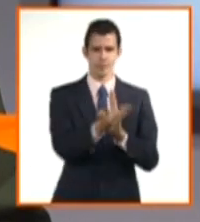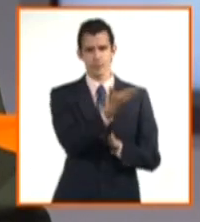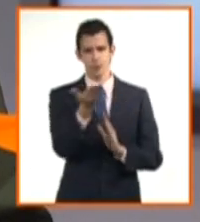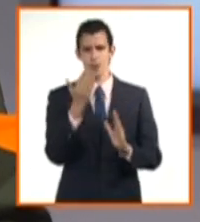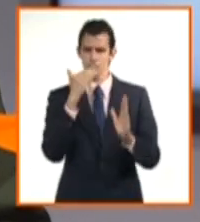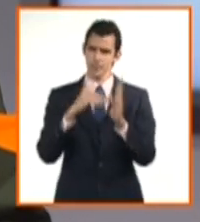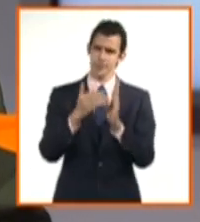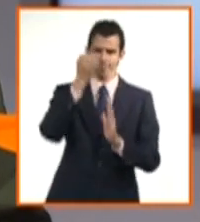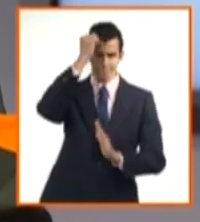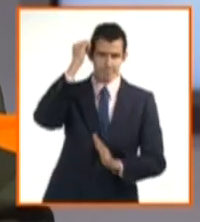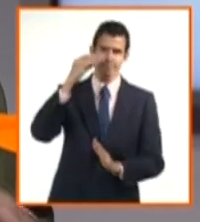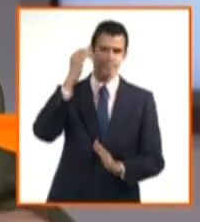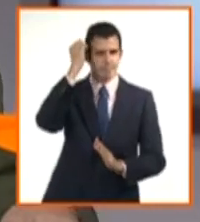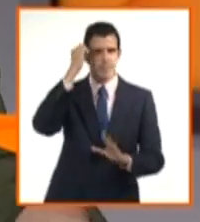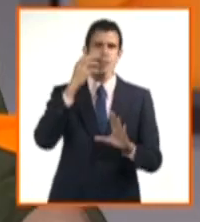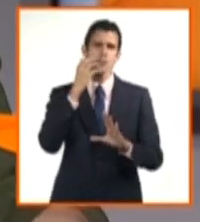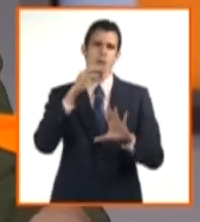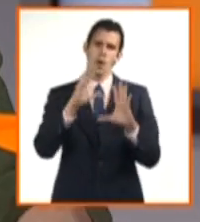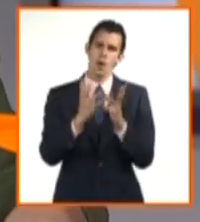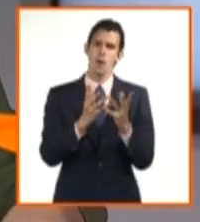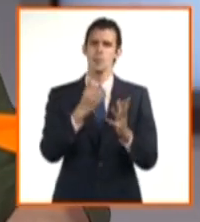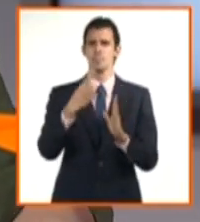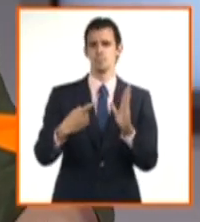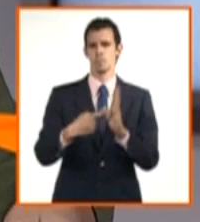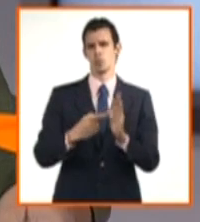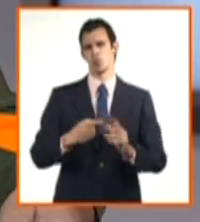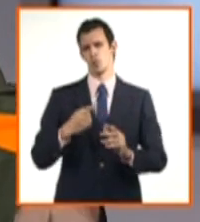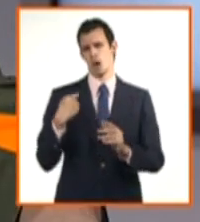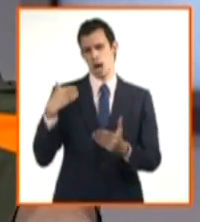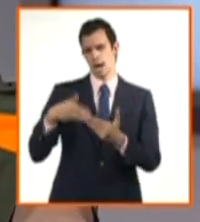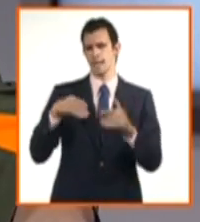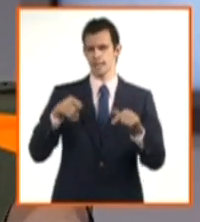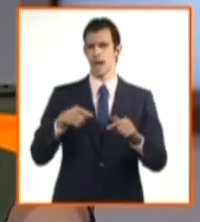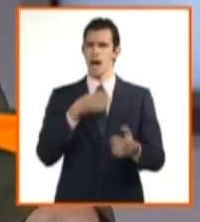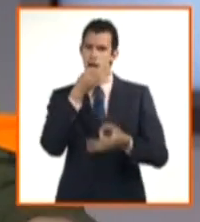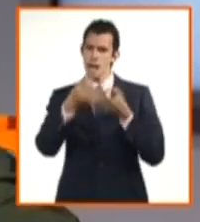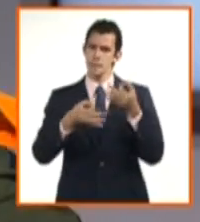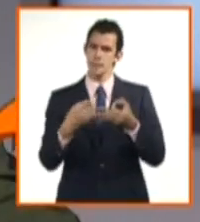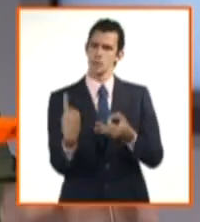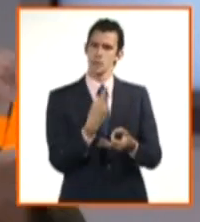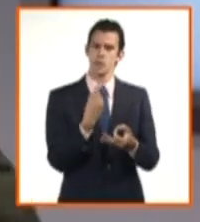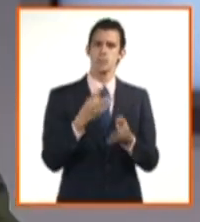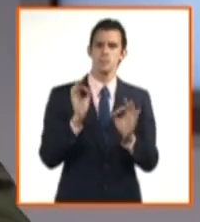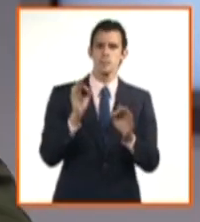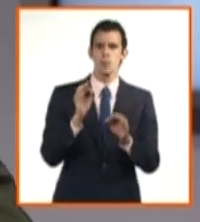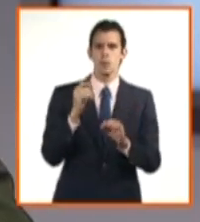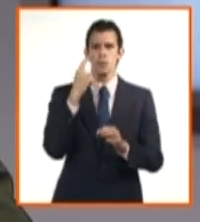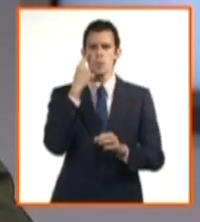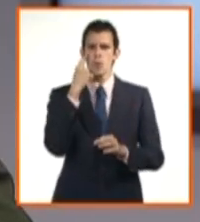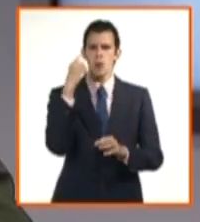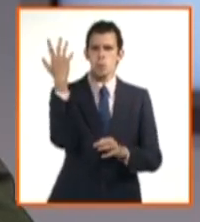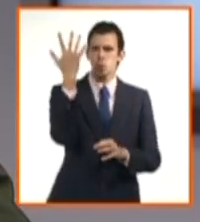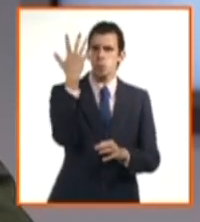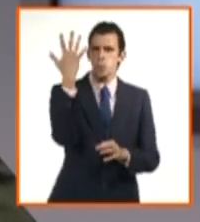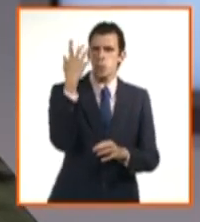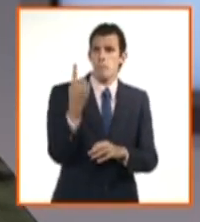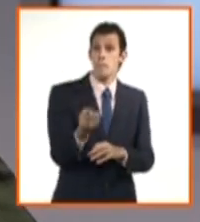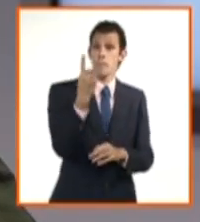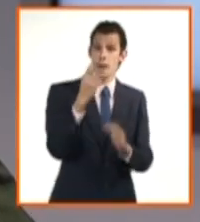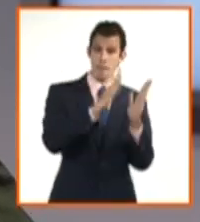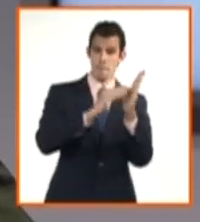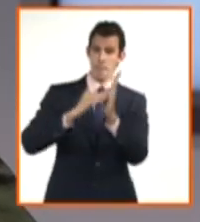precisamente llegamos a este momento en una etapa de preparativos y respuesta a un evento ya primer evento de la temporada ciclónica